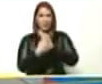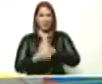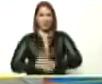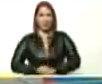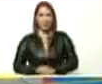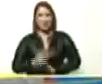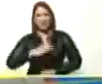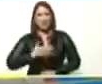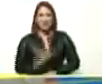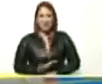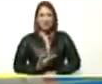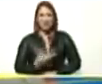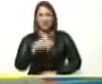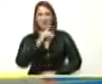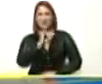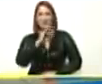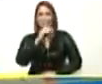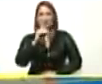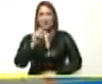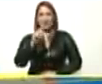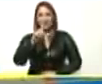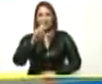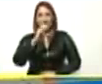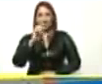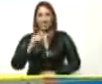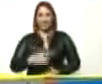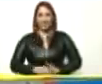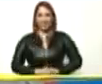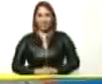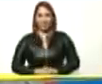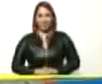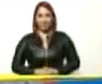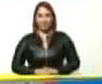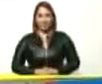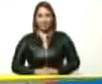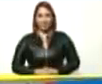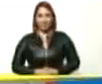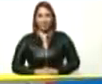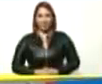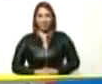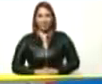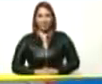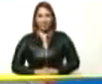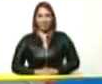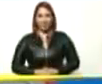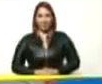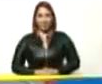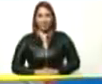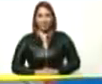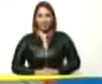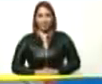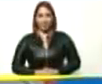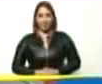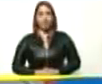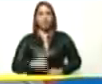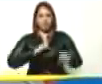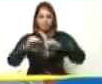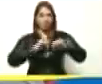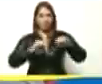Podemos, de Hidalgo, de Somos Venezuela, Vanessa, del movimiento